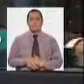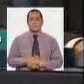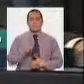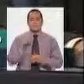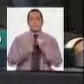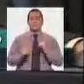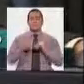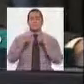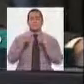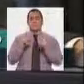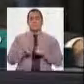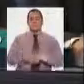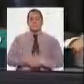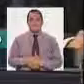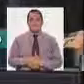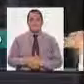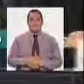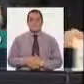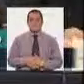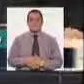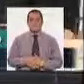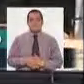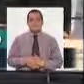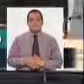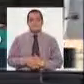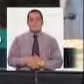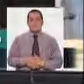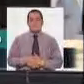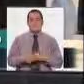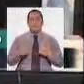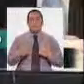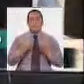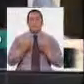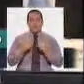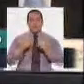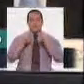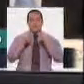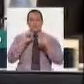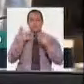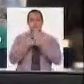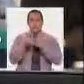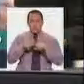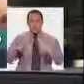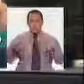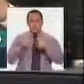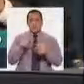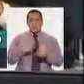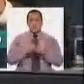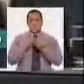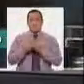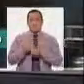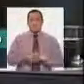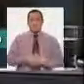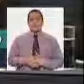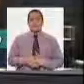Última pregunta. Buenas tardes, Natalie Barrera de ATV+. Quería preguntarles, ustedes han argumentado que esta